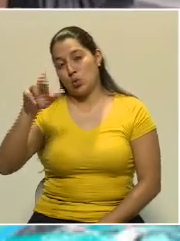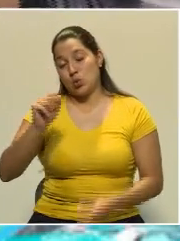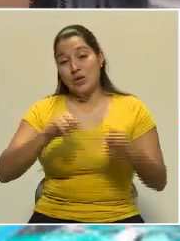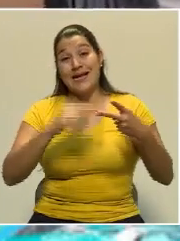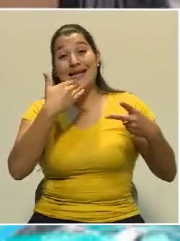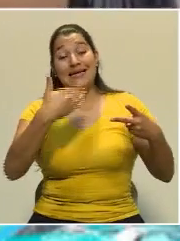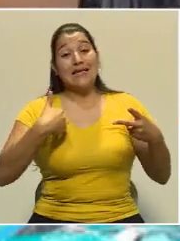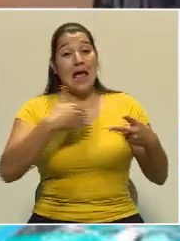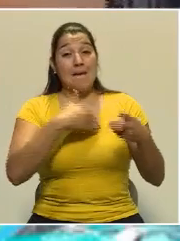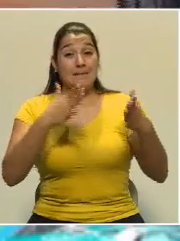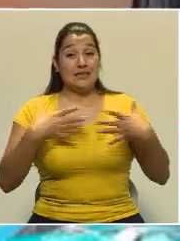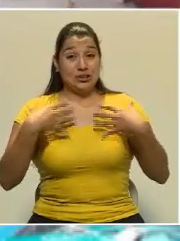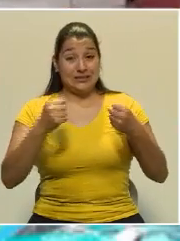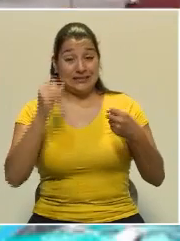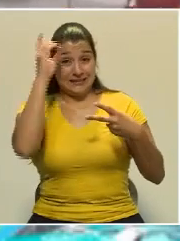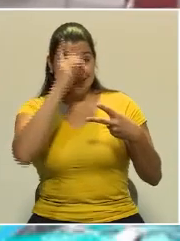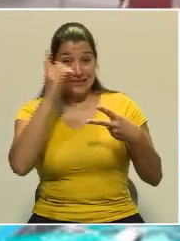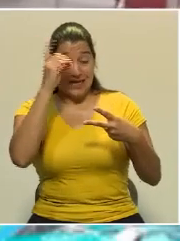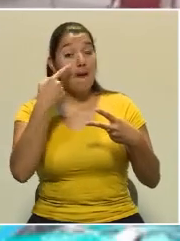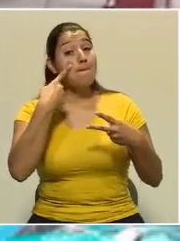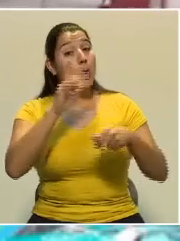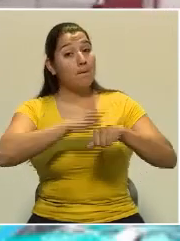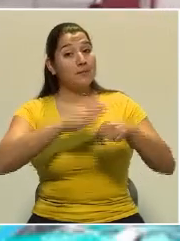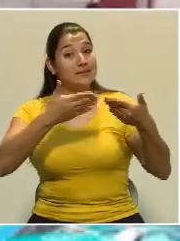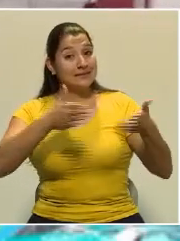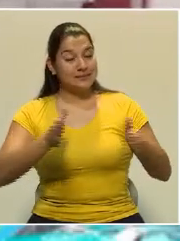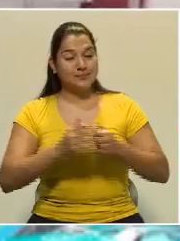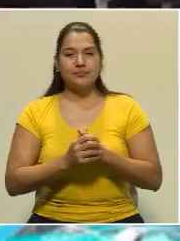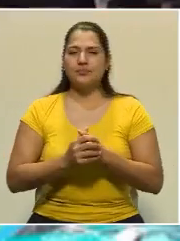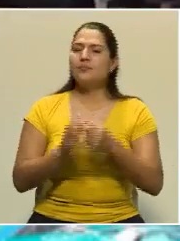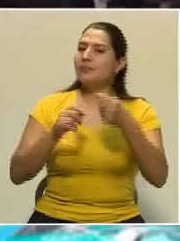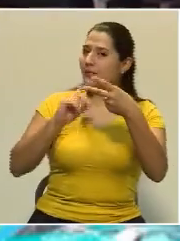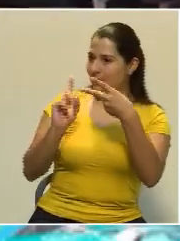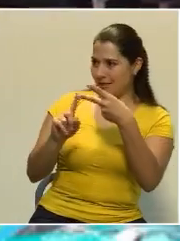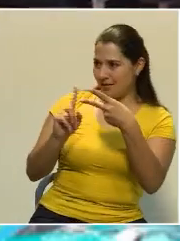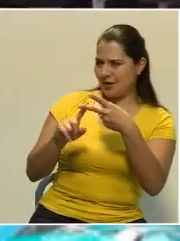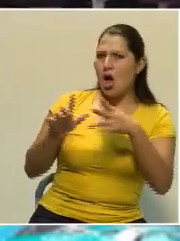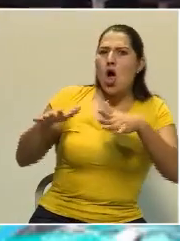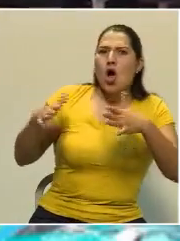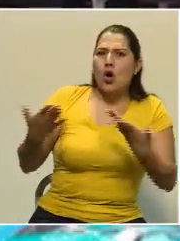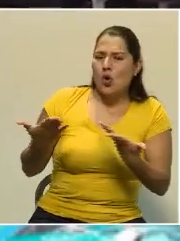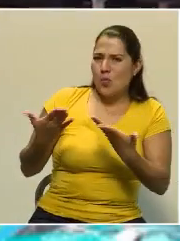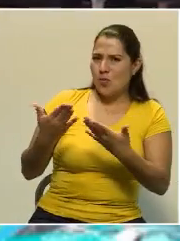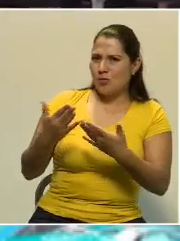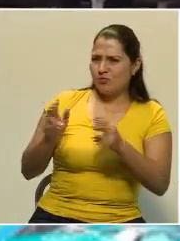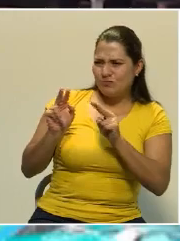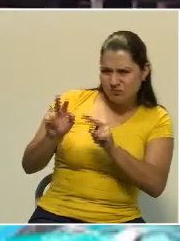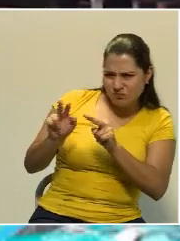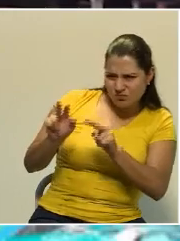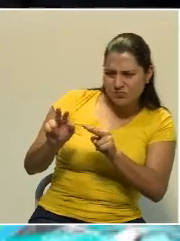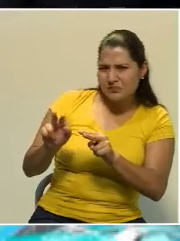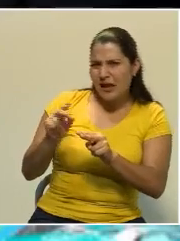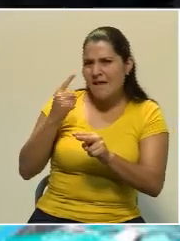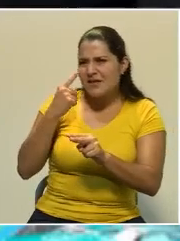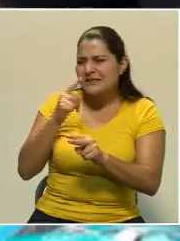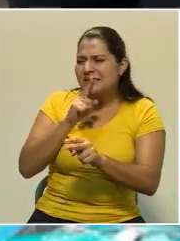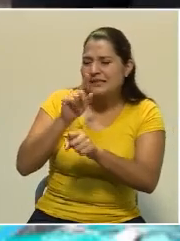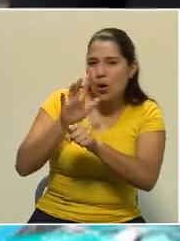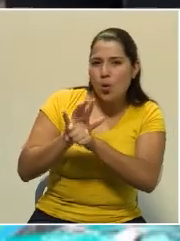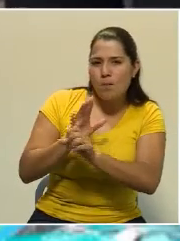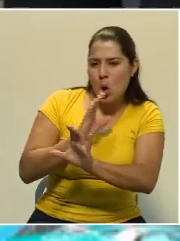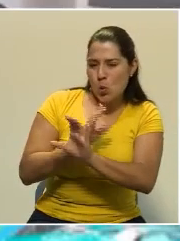ahora en la otra parte del anuncio, ¿cómo garantizar que se van a cumplir los protocolos sanitarios en las actividades